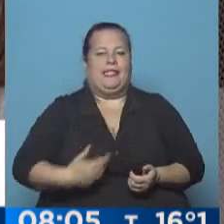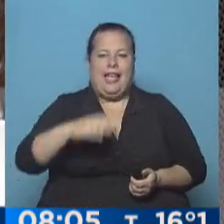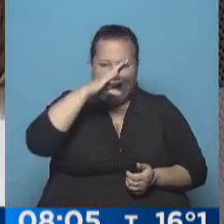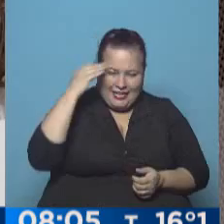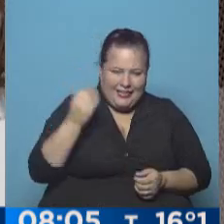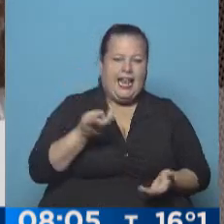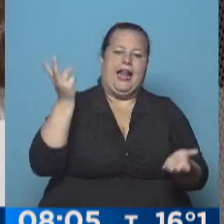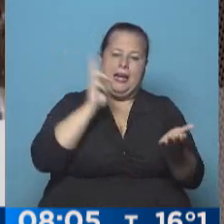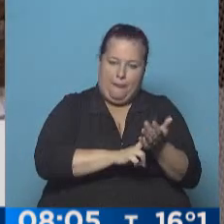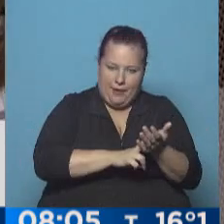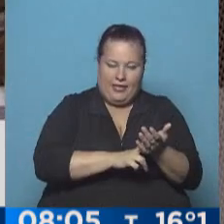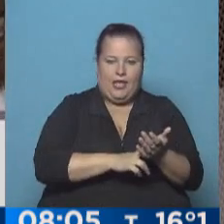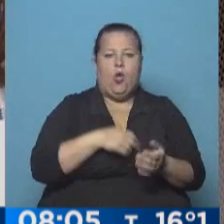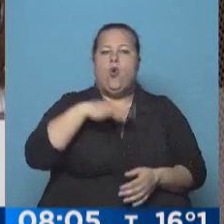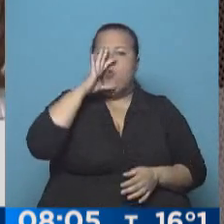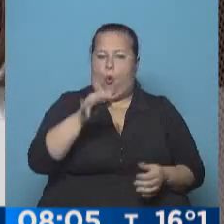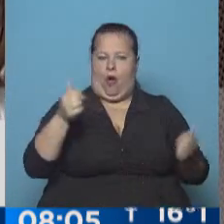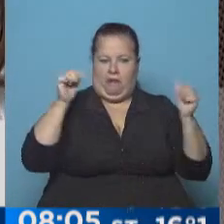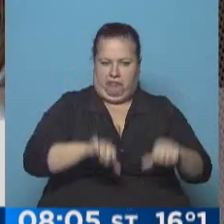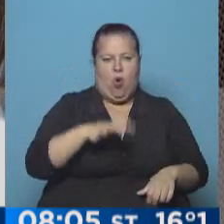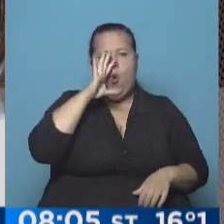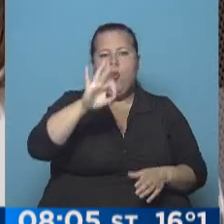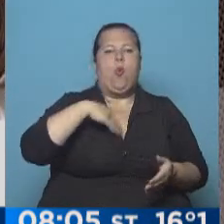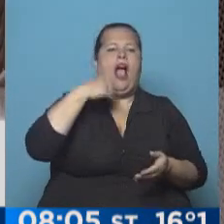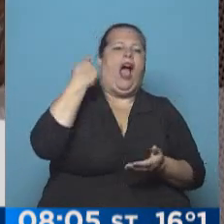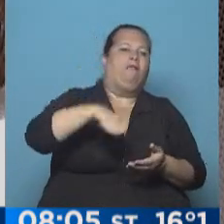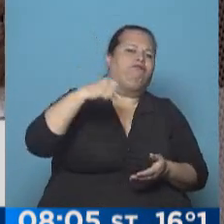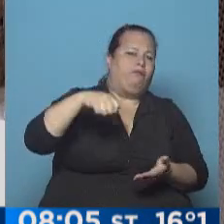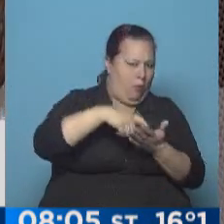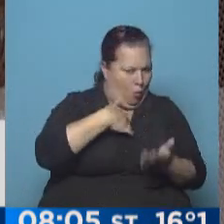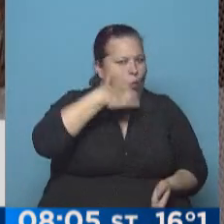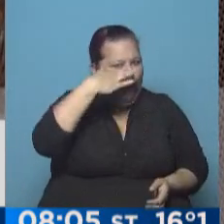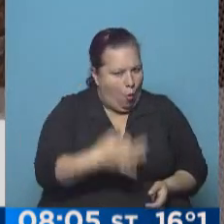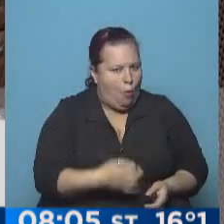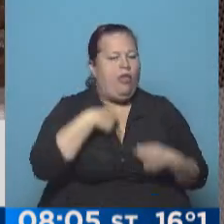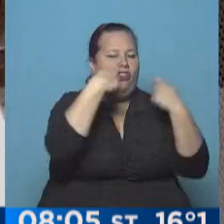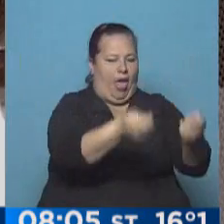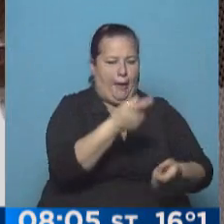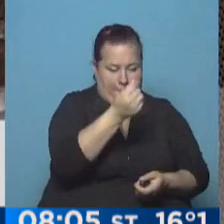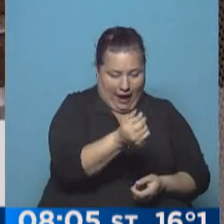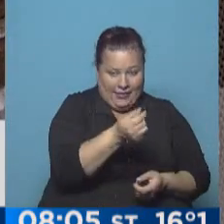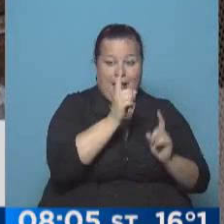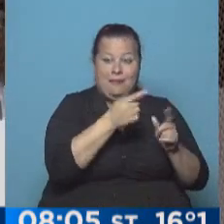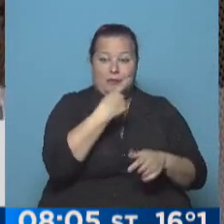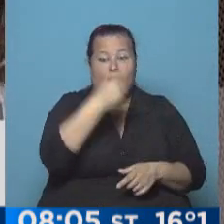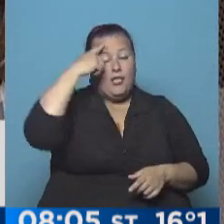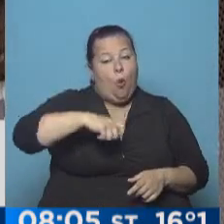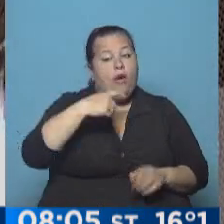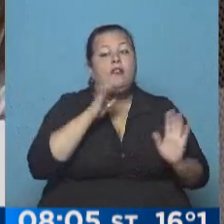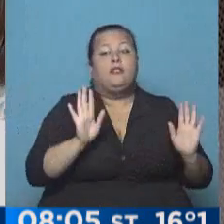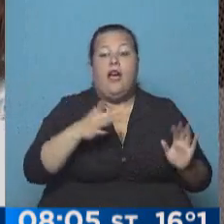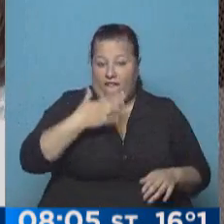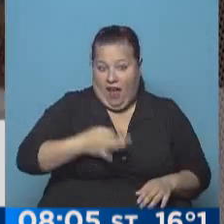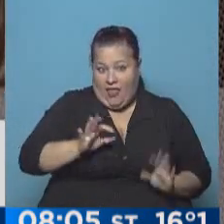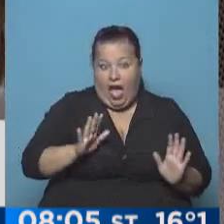fernández ratificaba nunca entramos en default nunca hubo cesación de pagos porque cumplimos entregando el dinero como bien lo decís ahora la corte lo que dice es